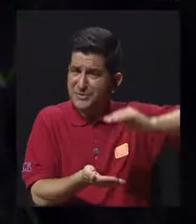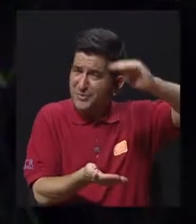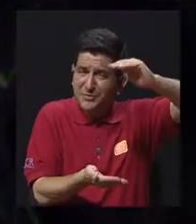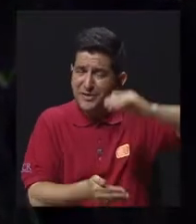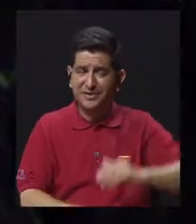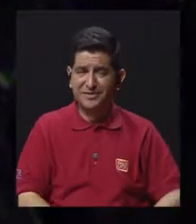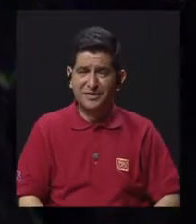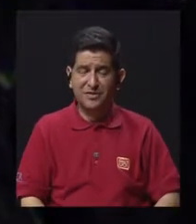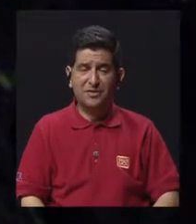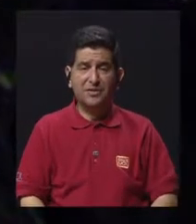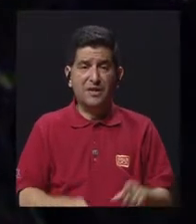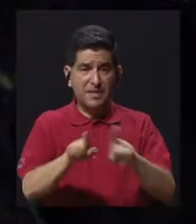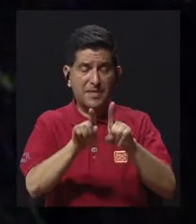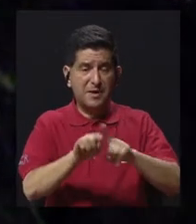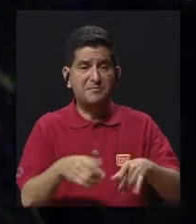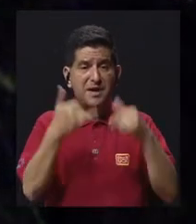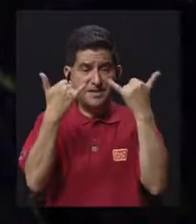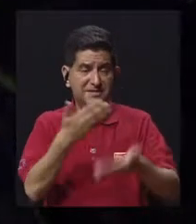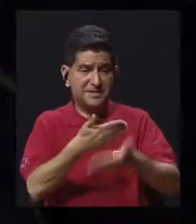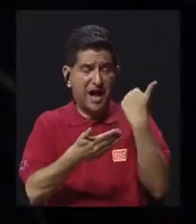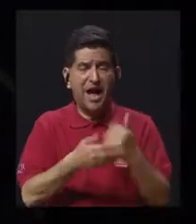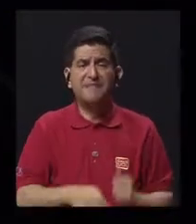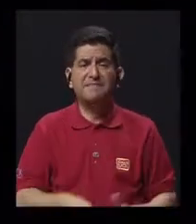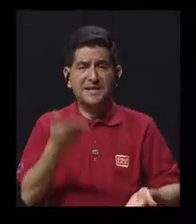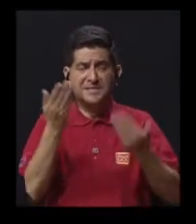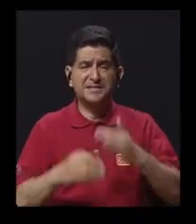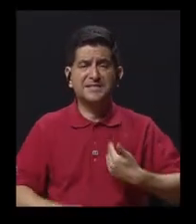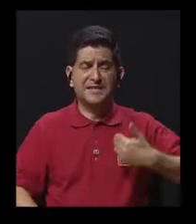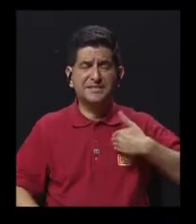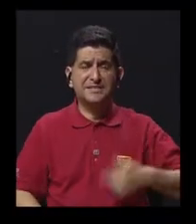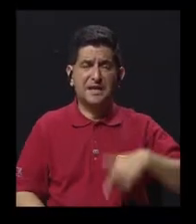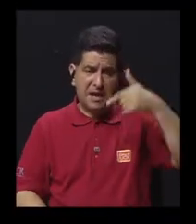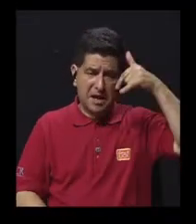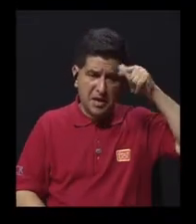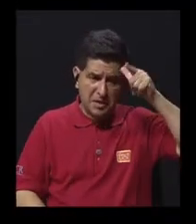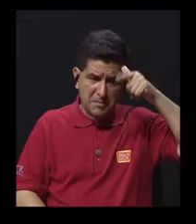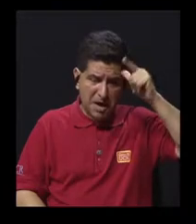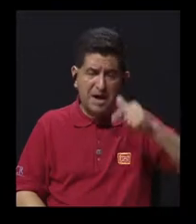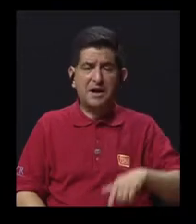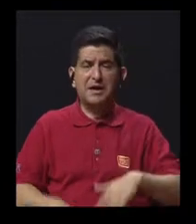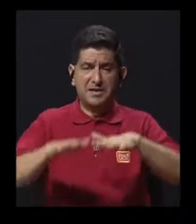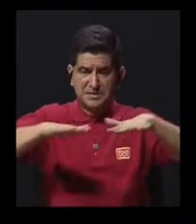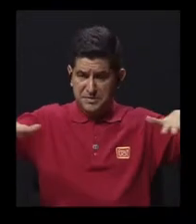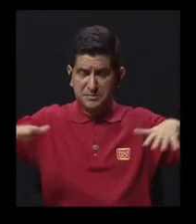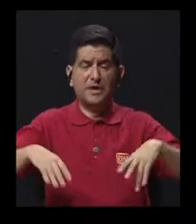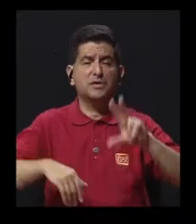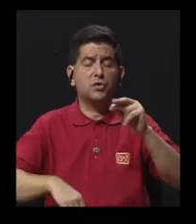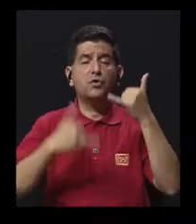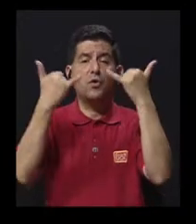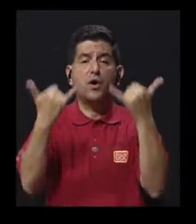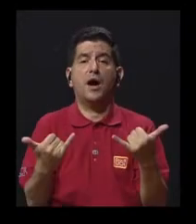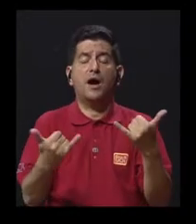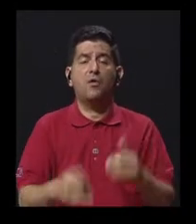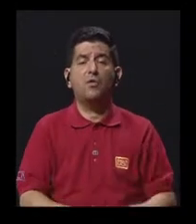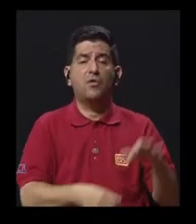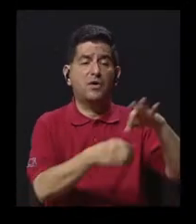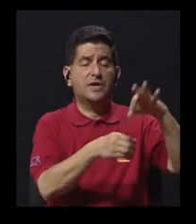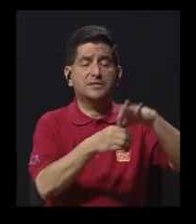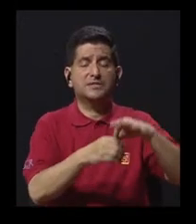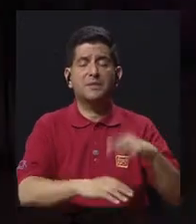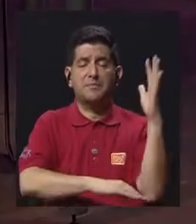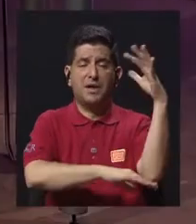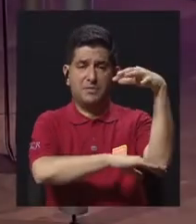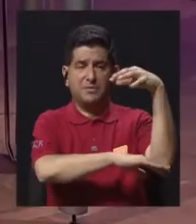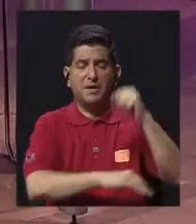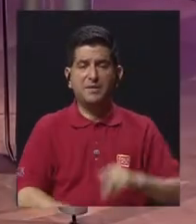incrementando, e incluso donde eran ya potreros, donde tenían vacas, ya no son potreros, ahora son plantaciones de palma